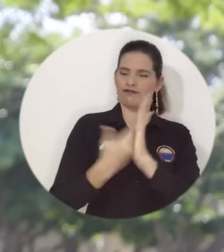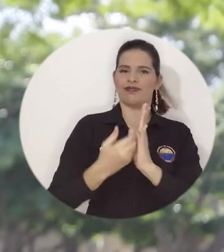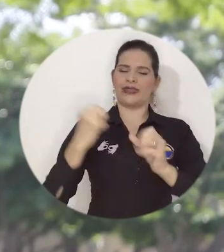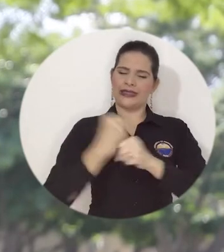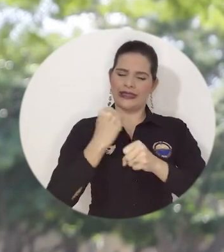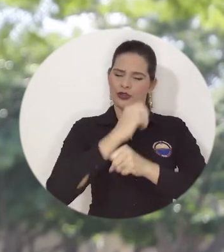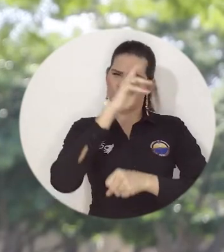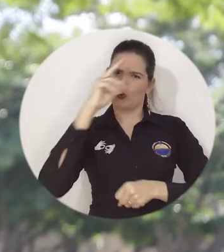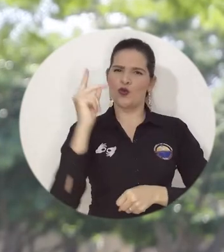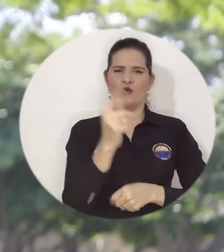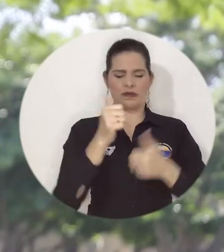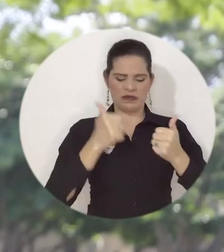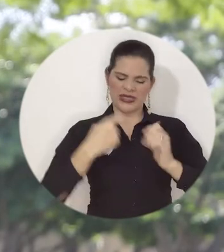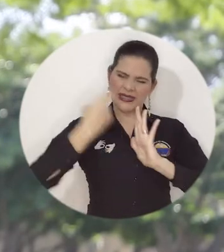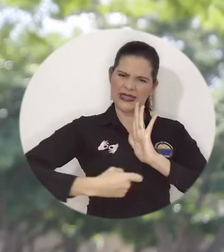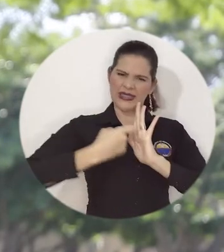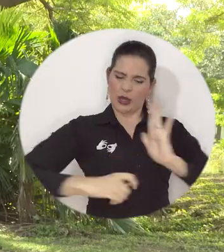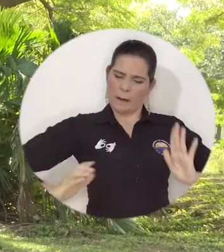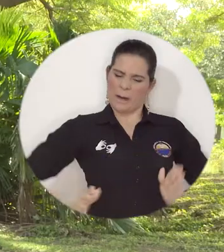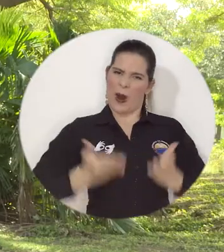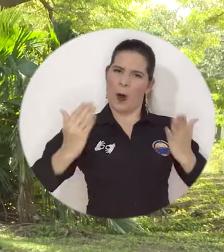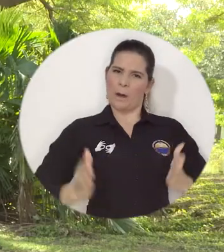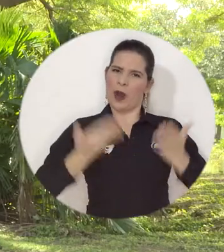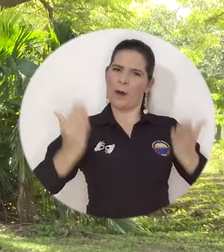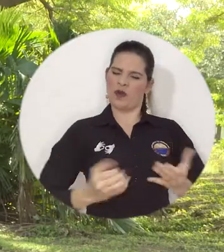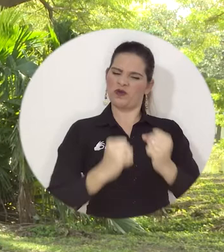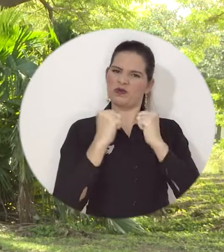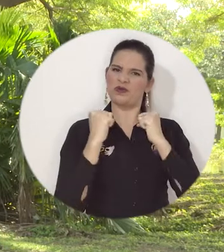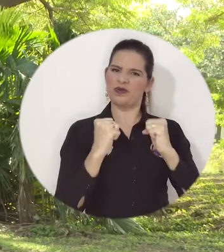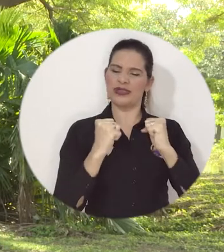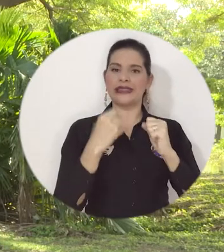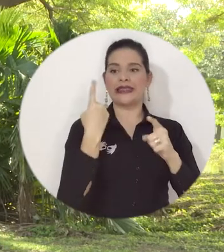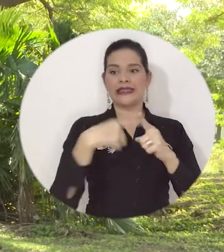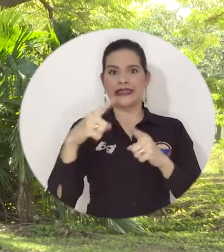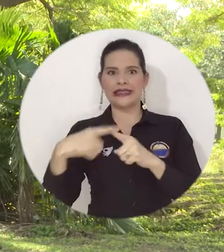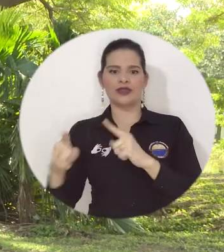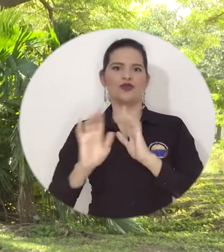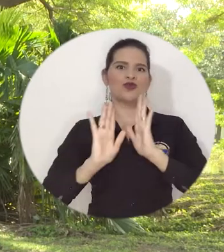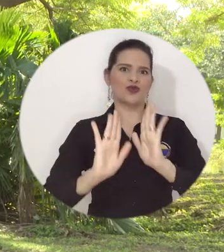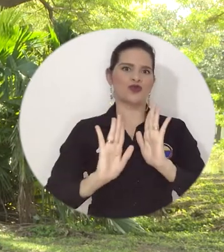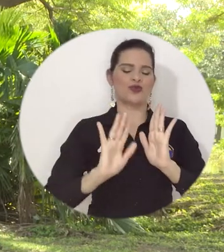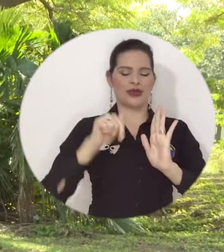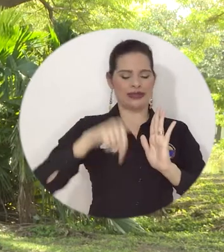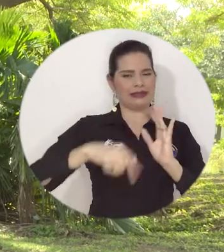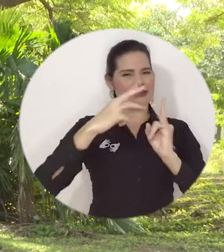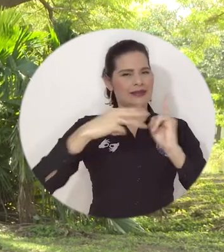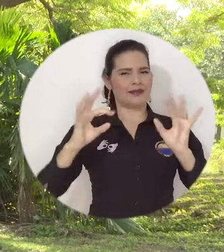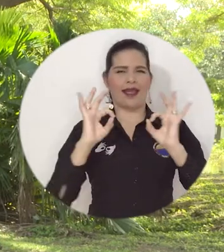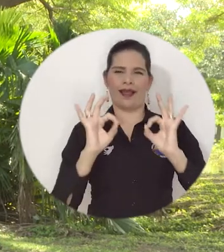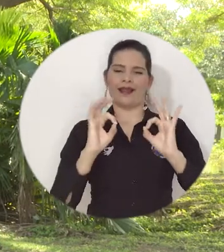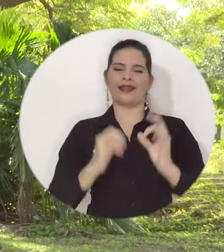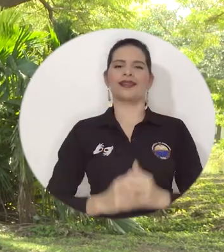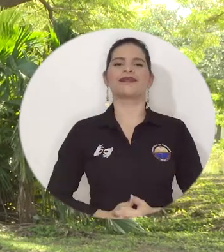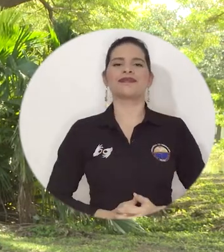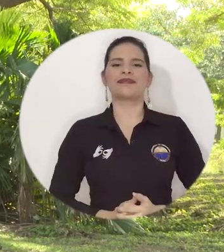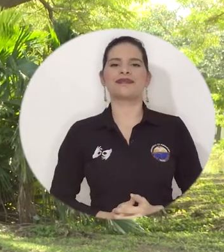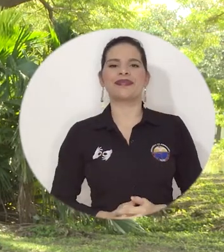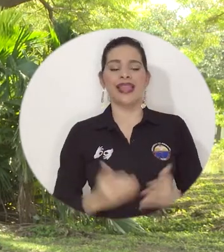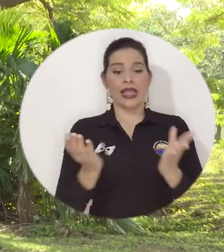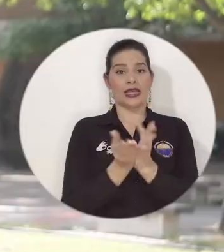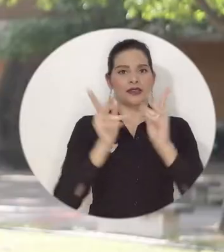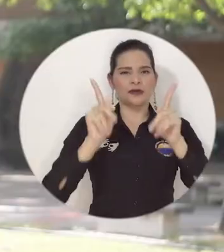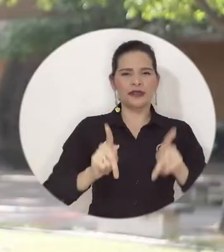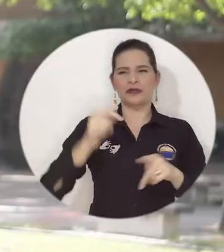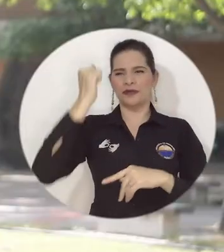del comprometido trabajo que se viene realizando en términos de mejora continua y en el fortalecimiento de diferentes aspectos en la